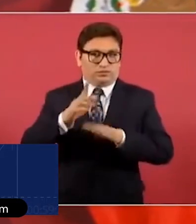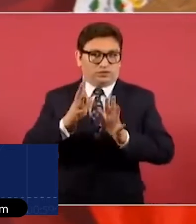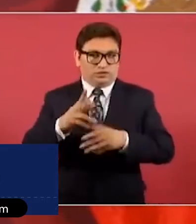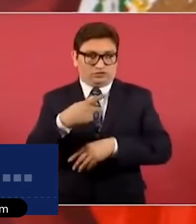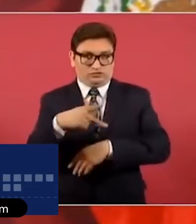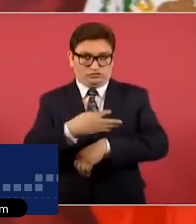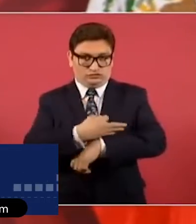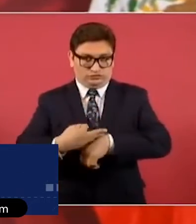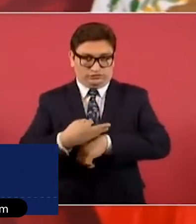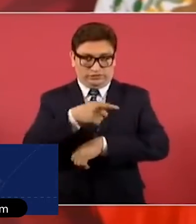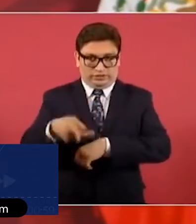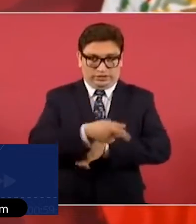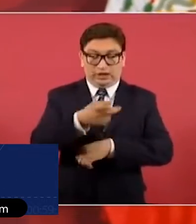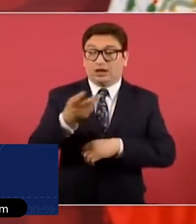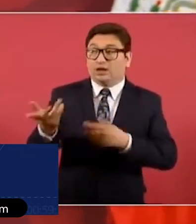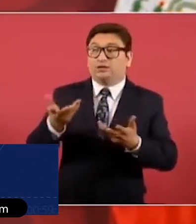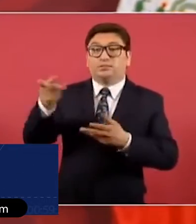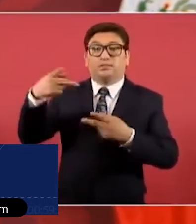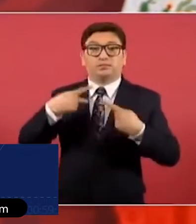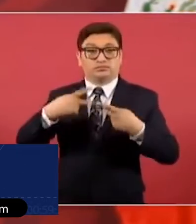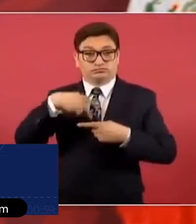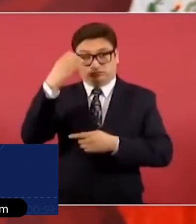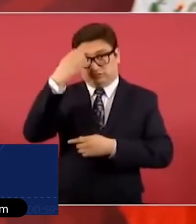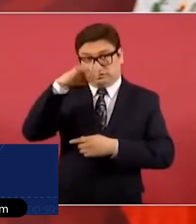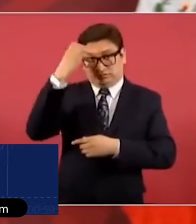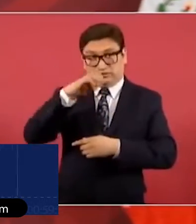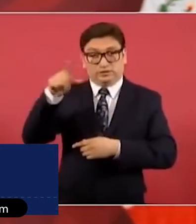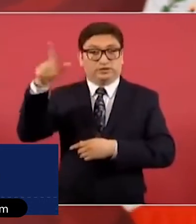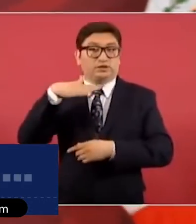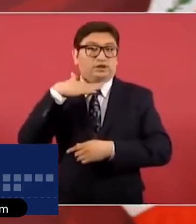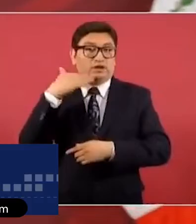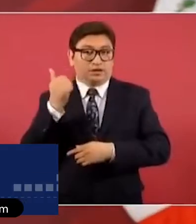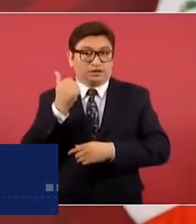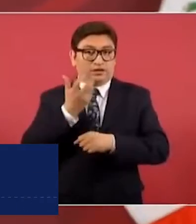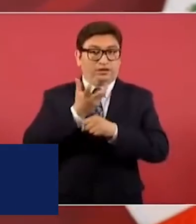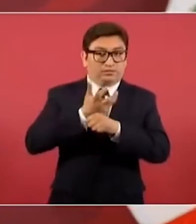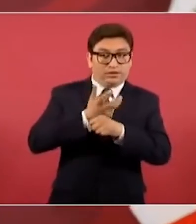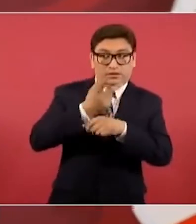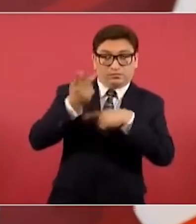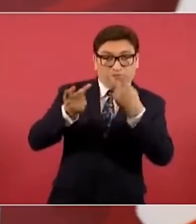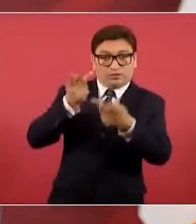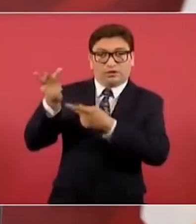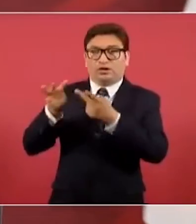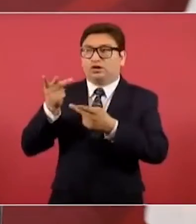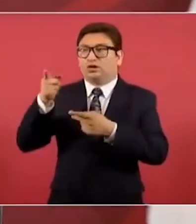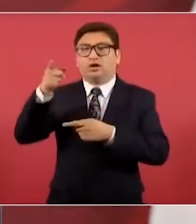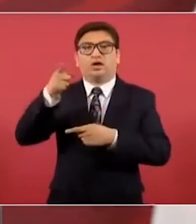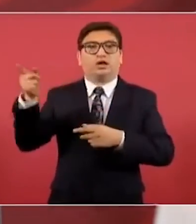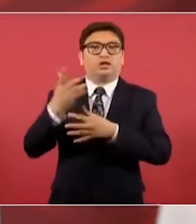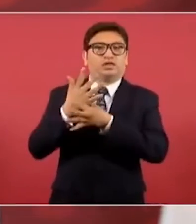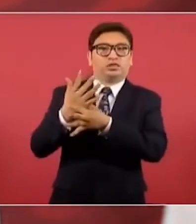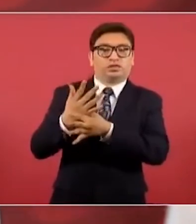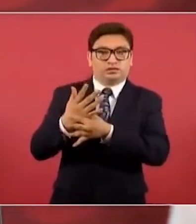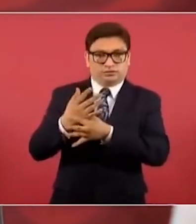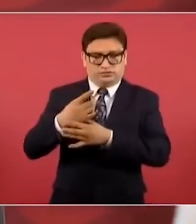familiares de especialistas de Alemania de Estados Unidos y coinciden de que lo